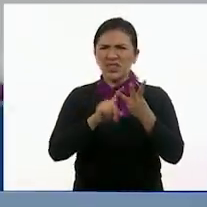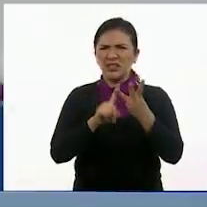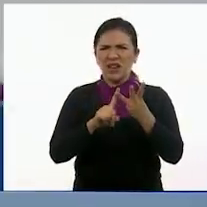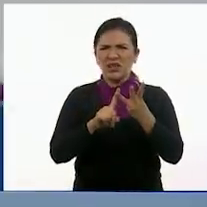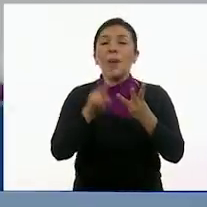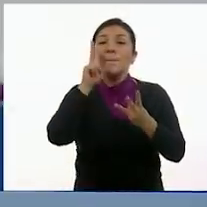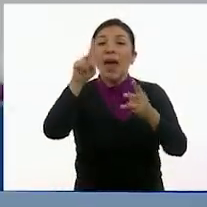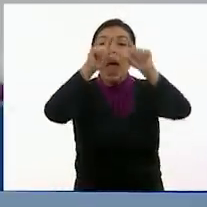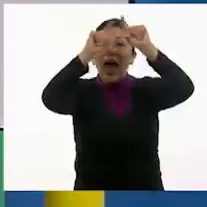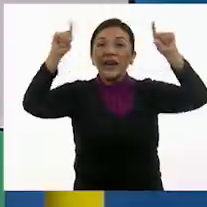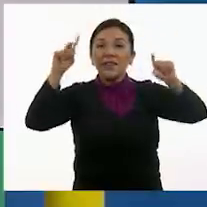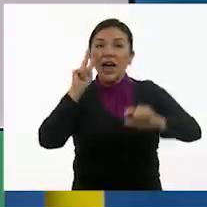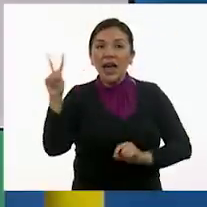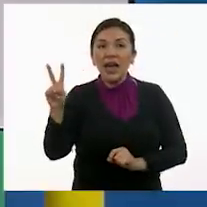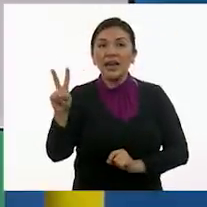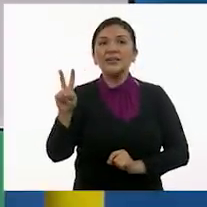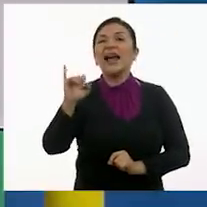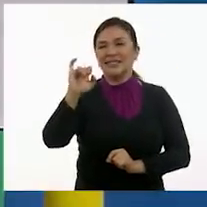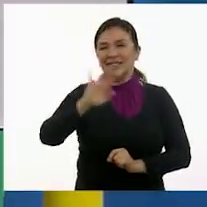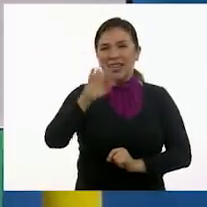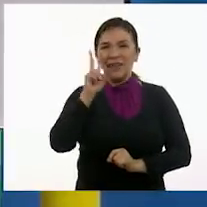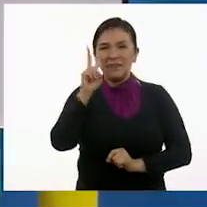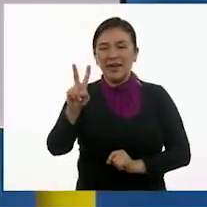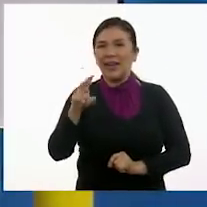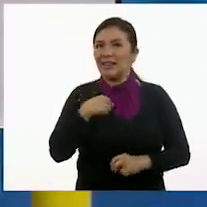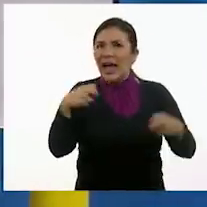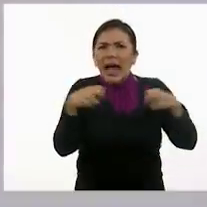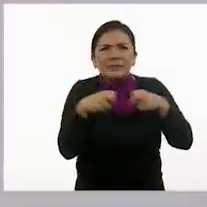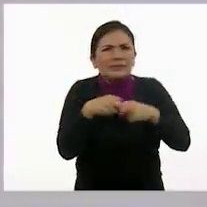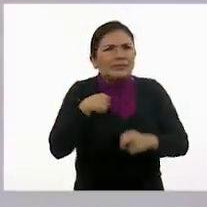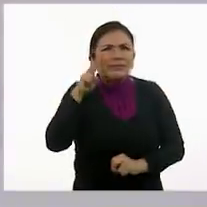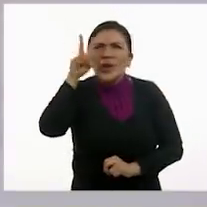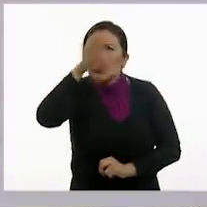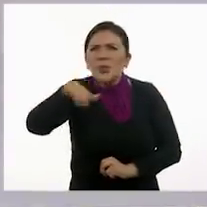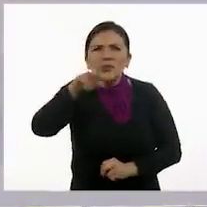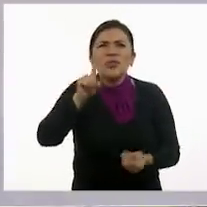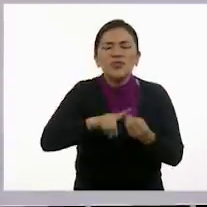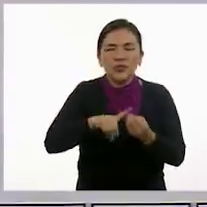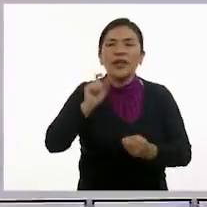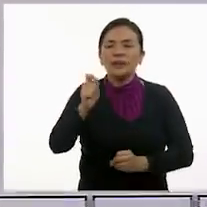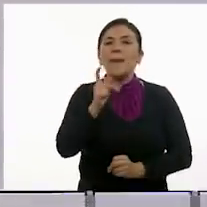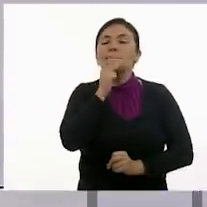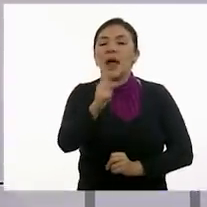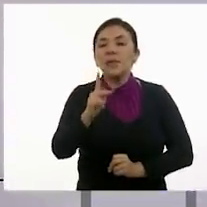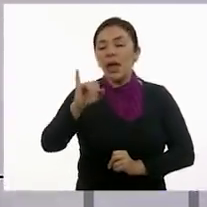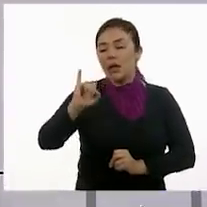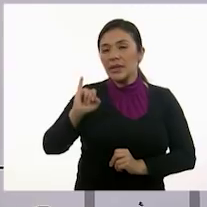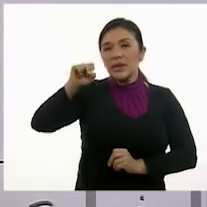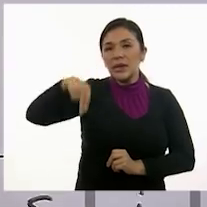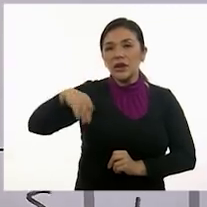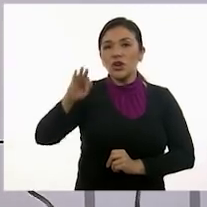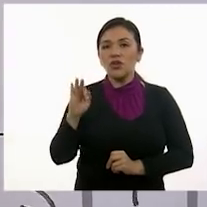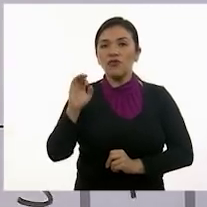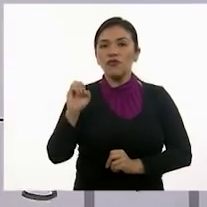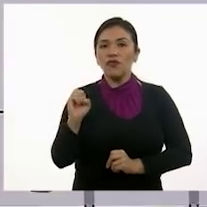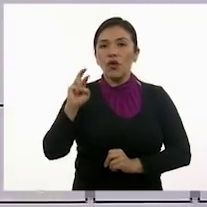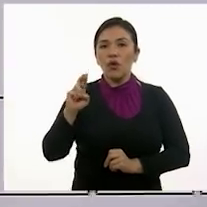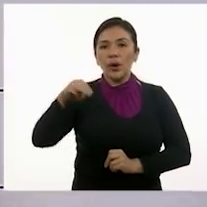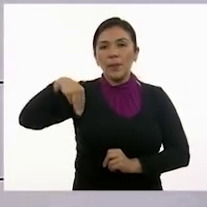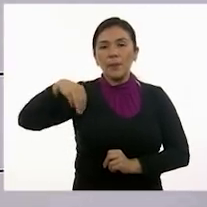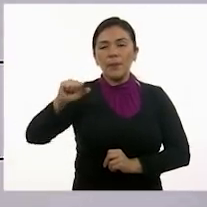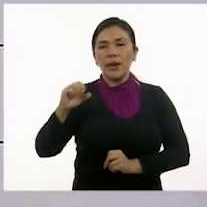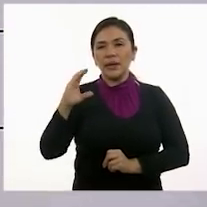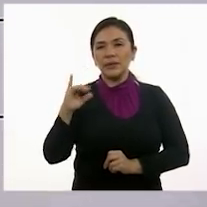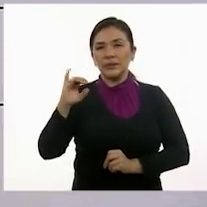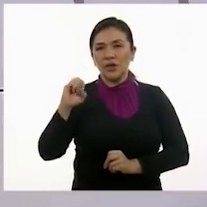arriba. Aquí, esta. Ajá. Así. Qué nervios, yo dije. Vertical. In.